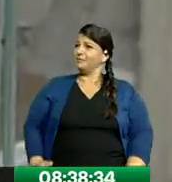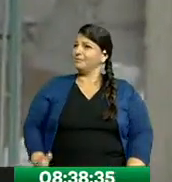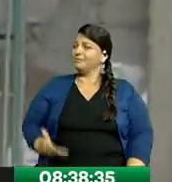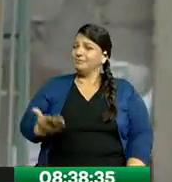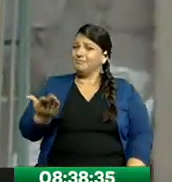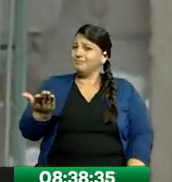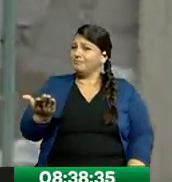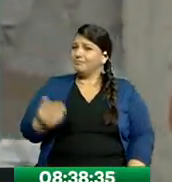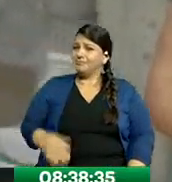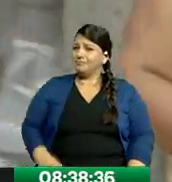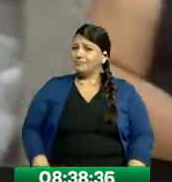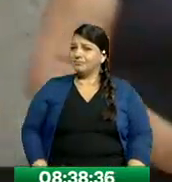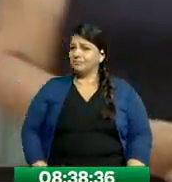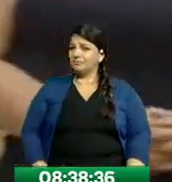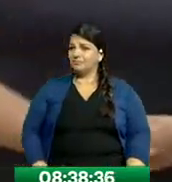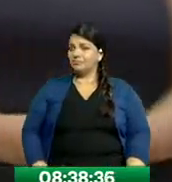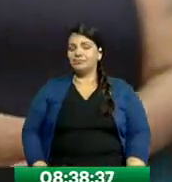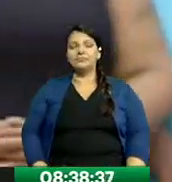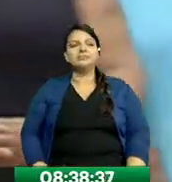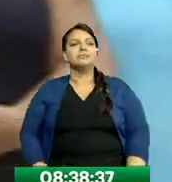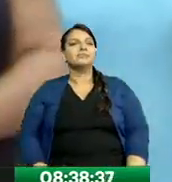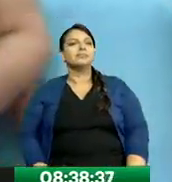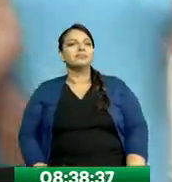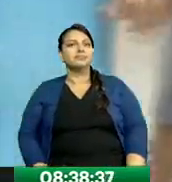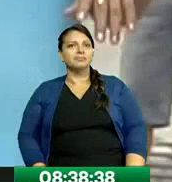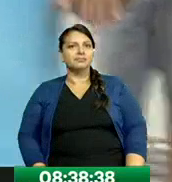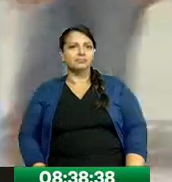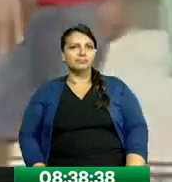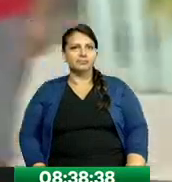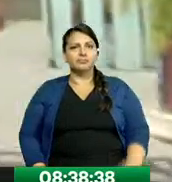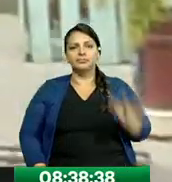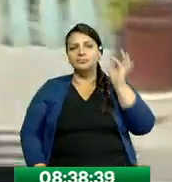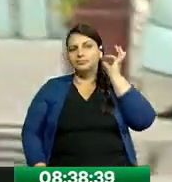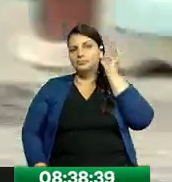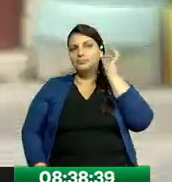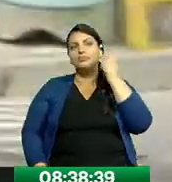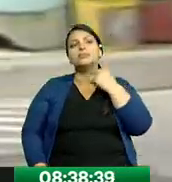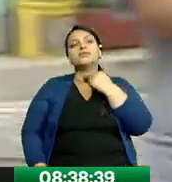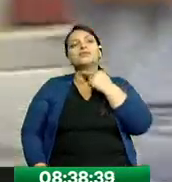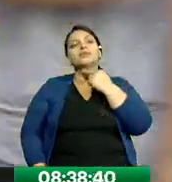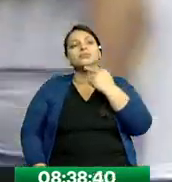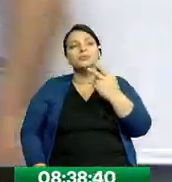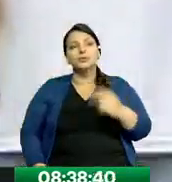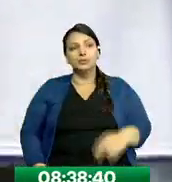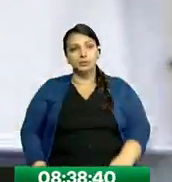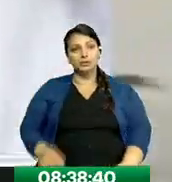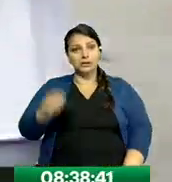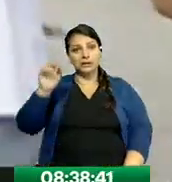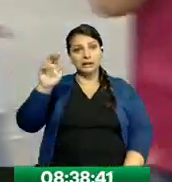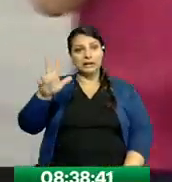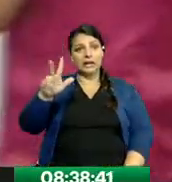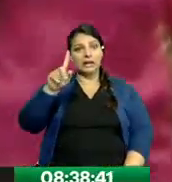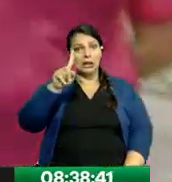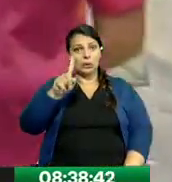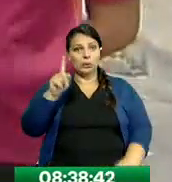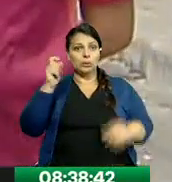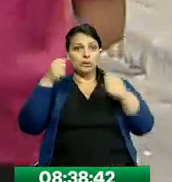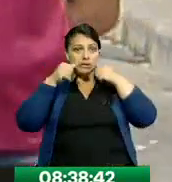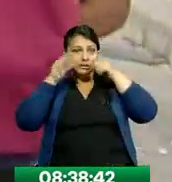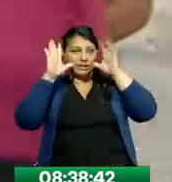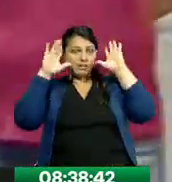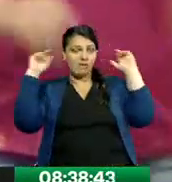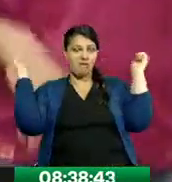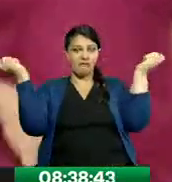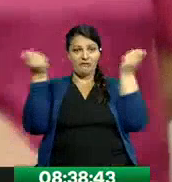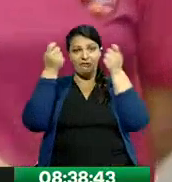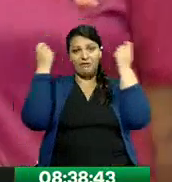pasaron ustedes la fiesta? Mucho bien, pero así con ese mareador. Sí. ¿El mal olor? Sí, se apesta. Apesta